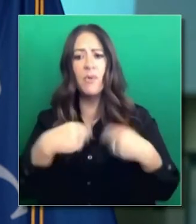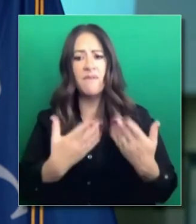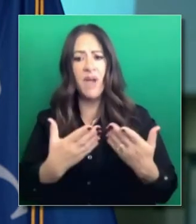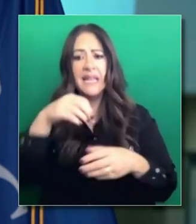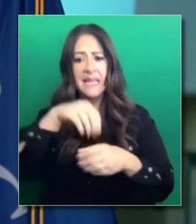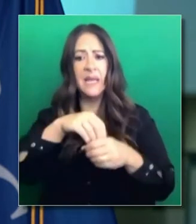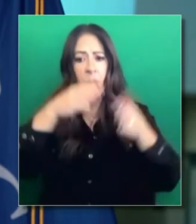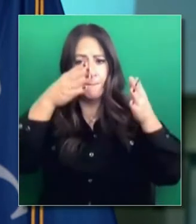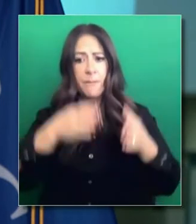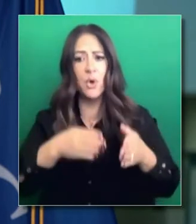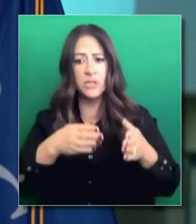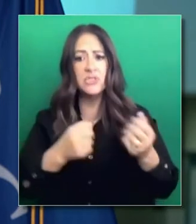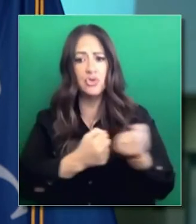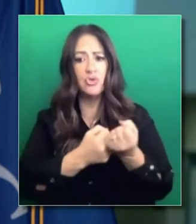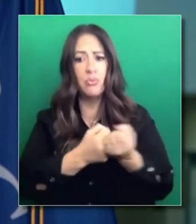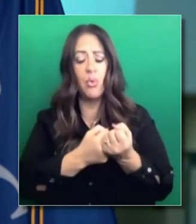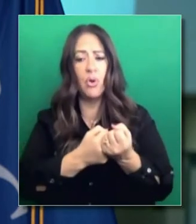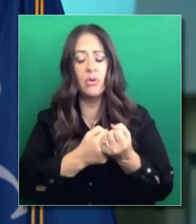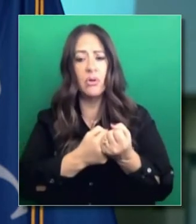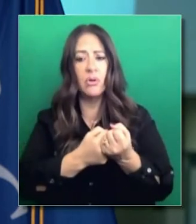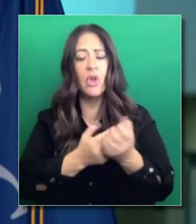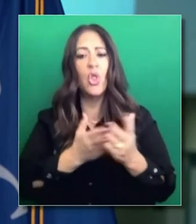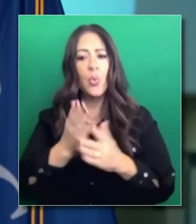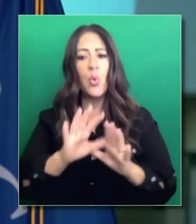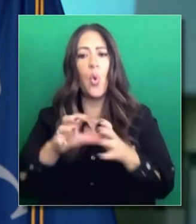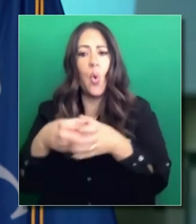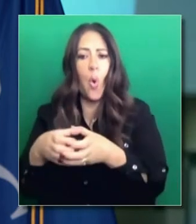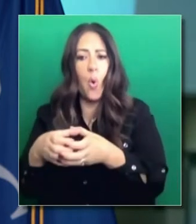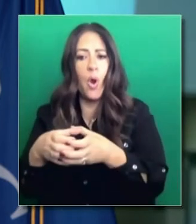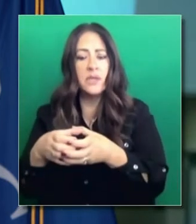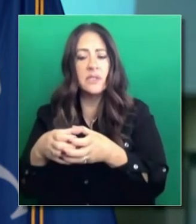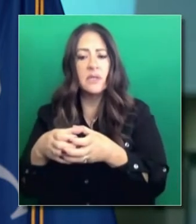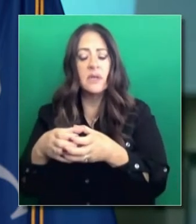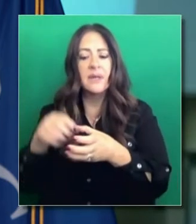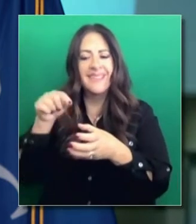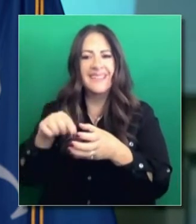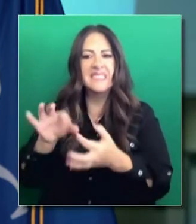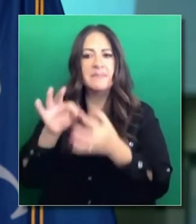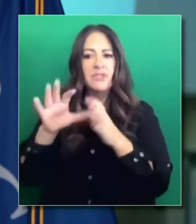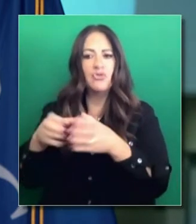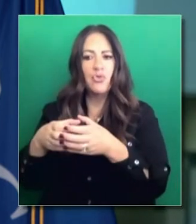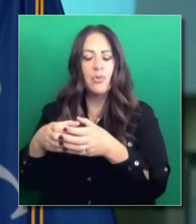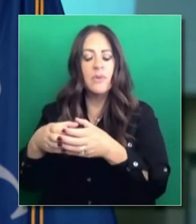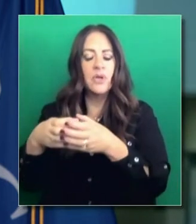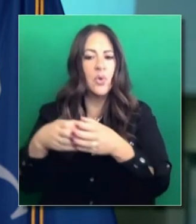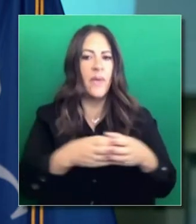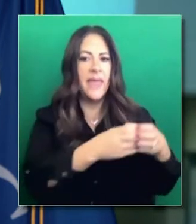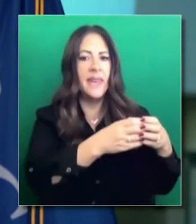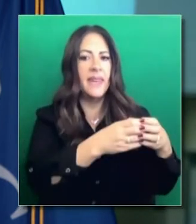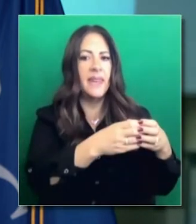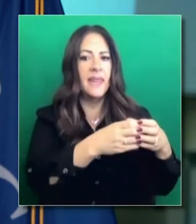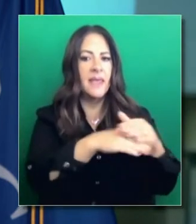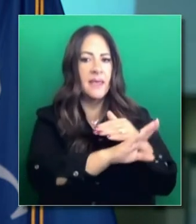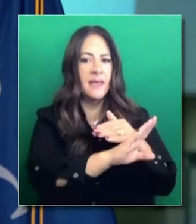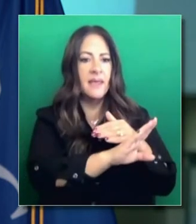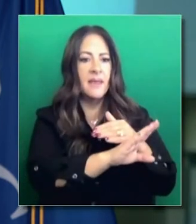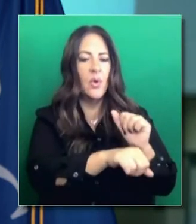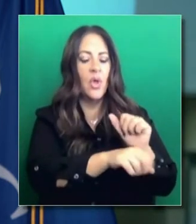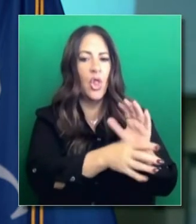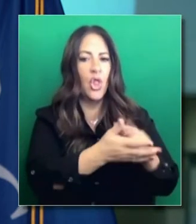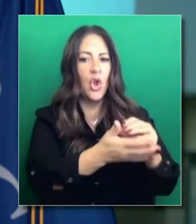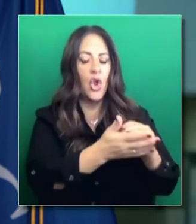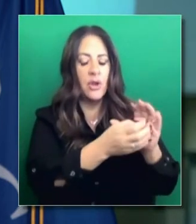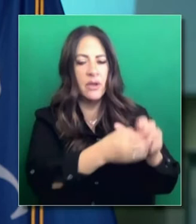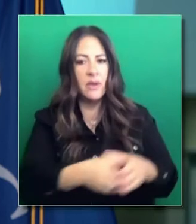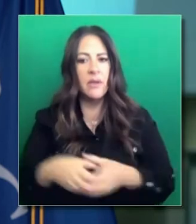que han recibido apoyo en persona a través de la agrupación que se ha proporcionado desde que se emitieron las